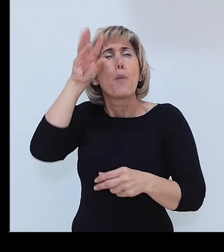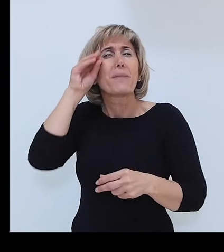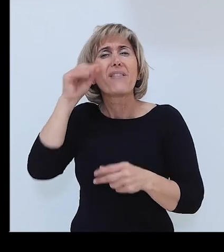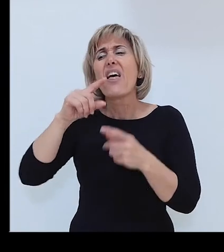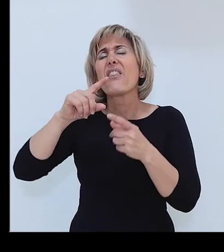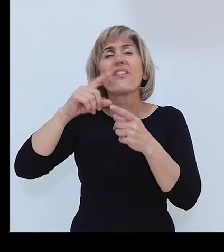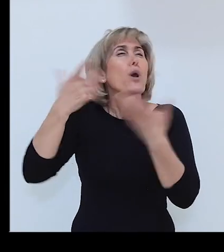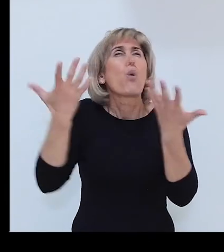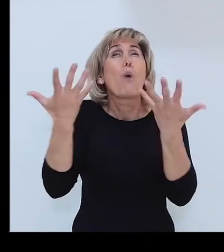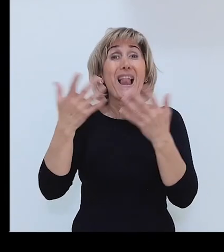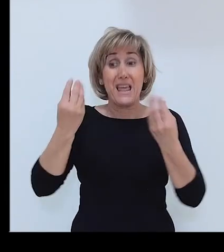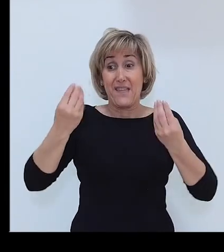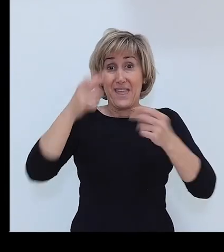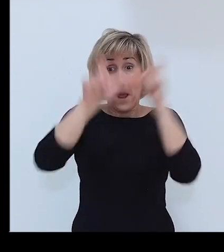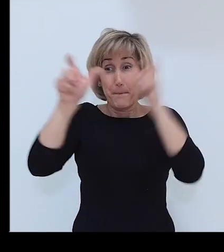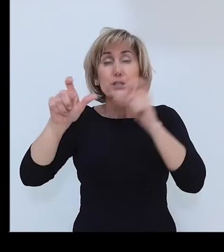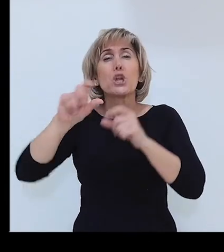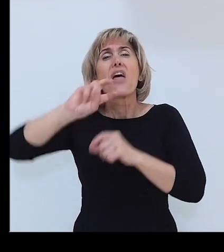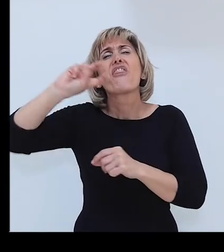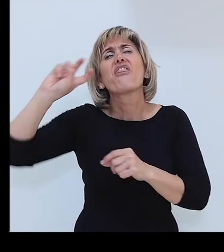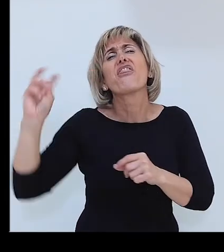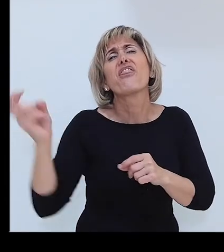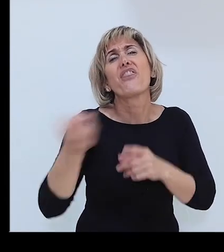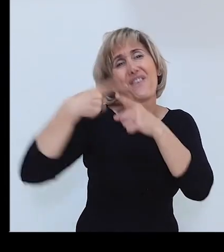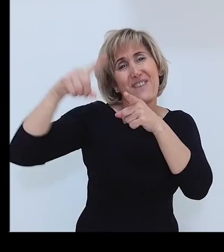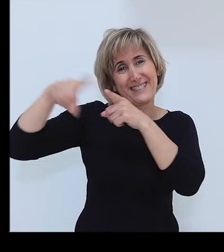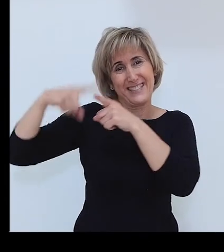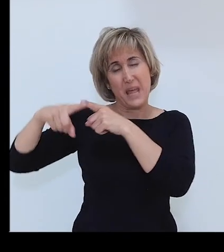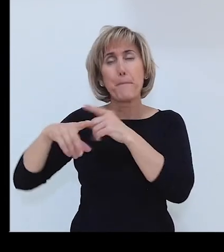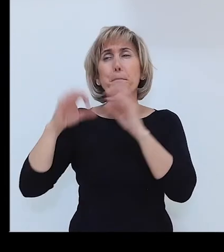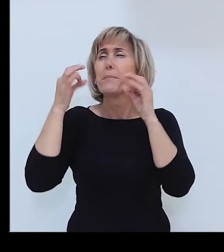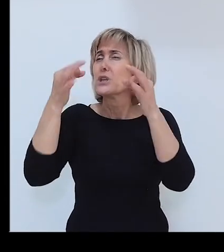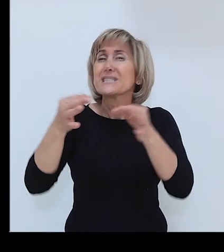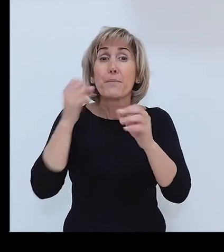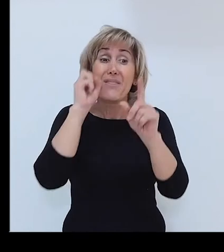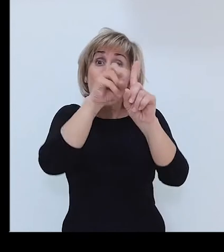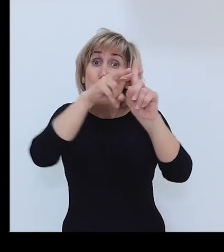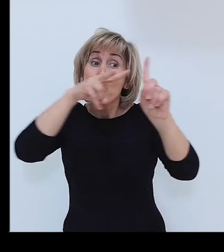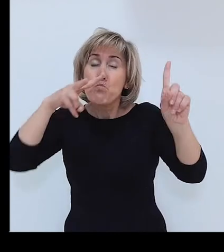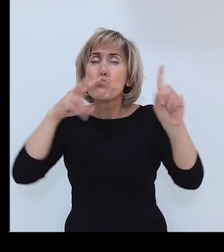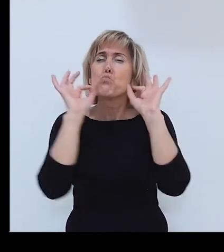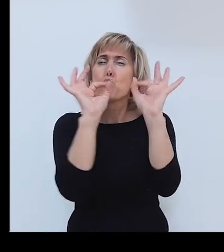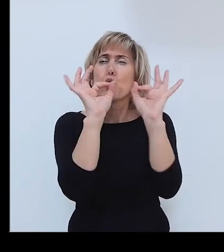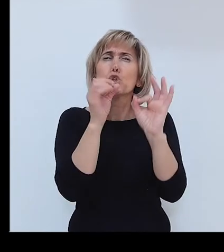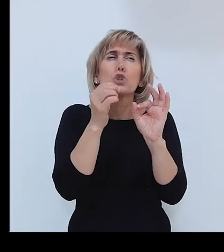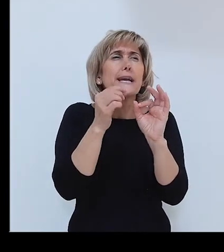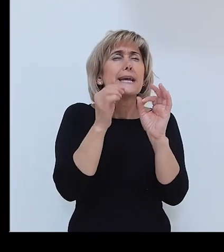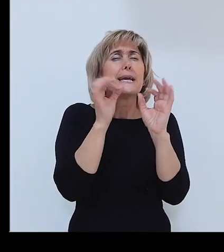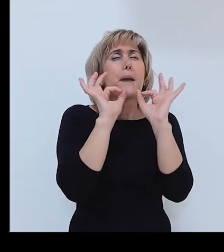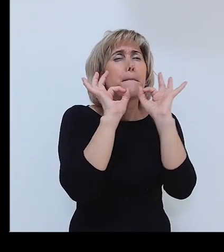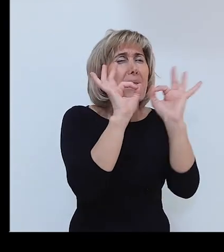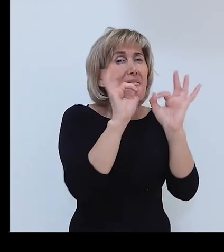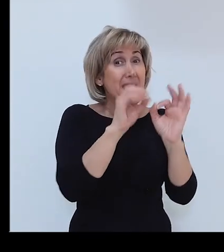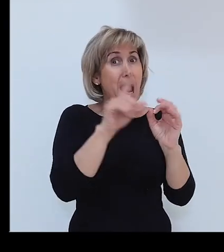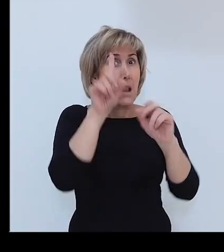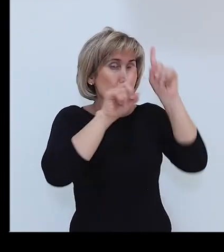Ella cree que el debate de la sociología es entender cuál es la diversidad de la vida humana, pero siempre, siempre desde ese